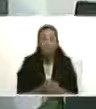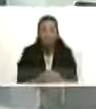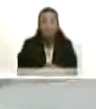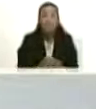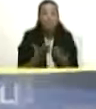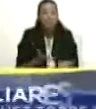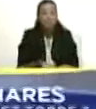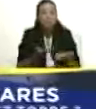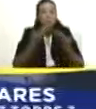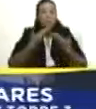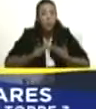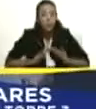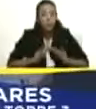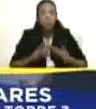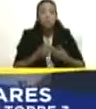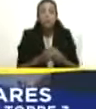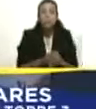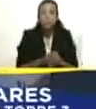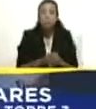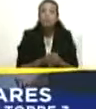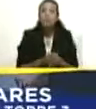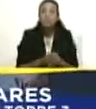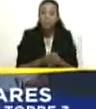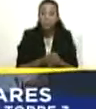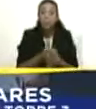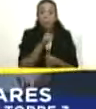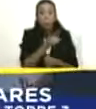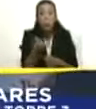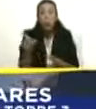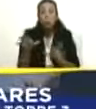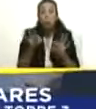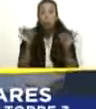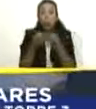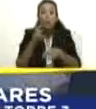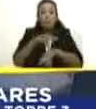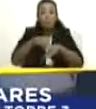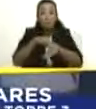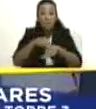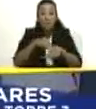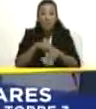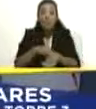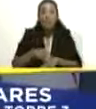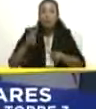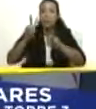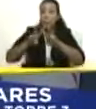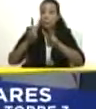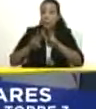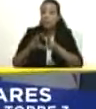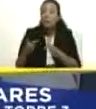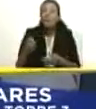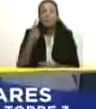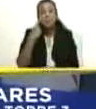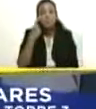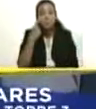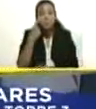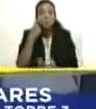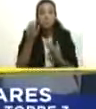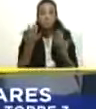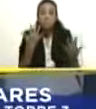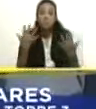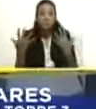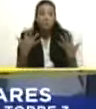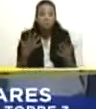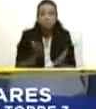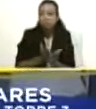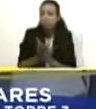este gran regalo que nos está dando tanto usted como el ministro Melvin Maldonado, que ha estado